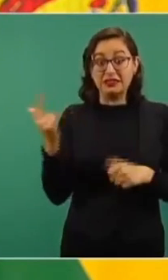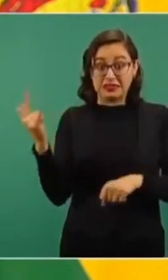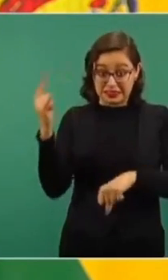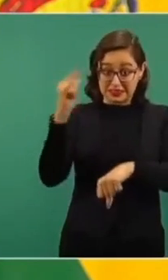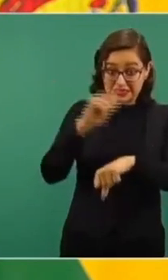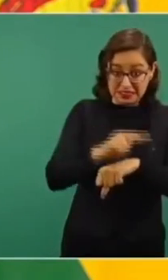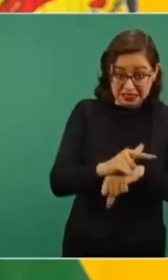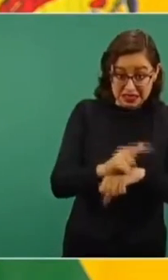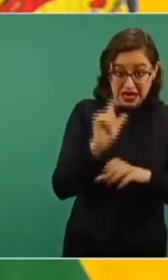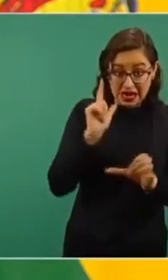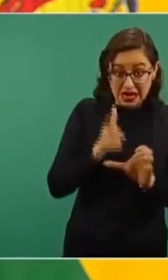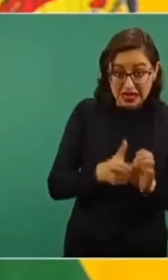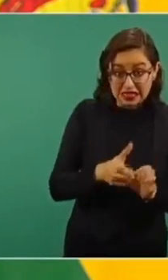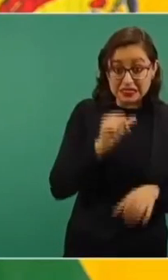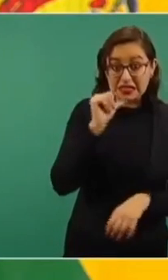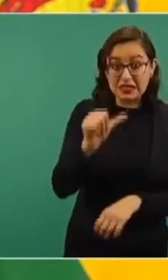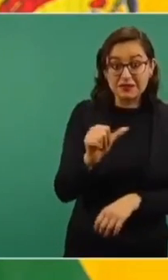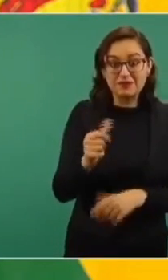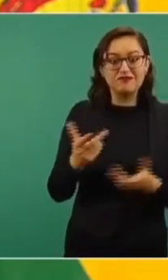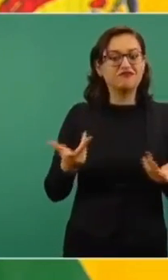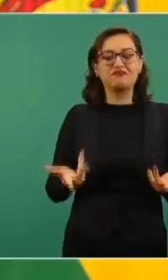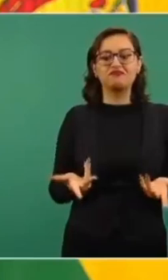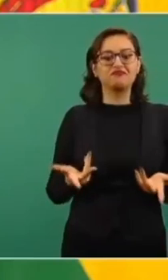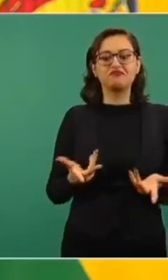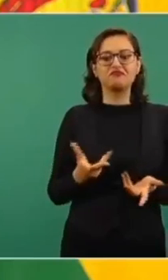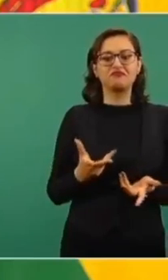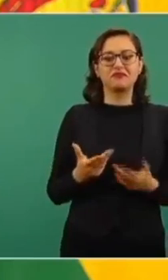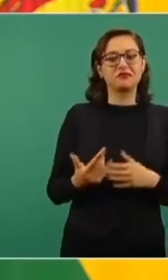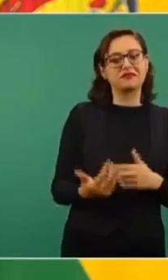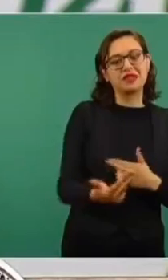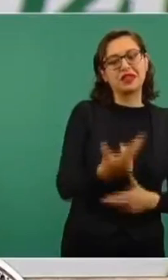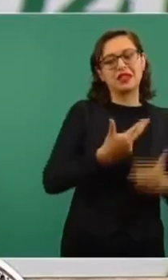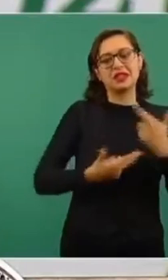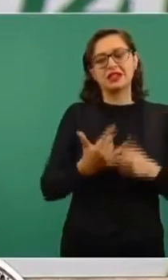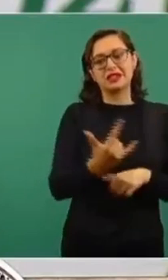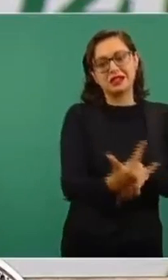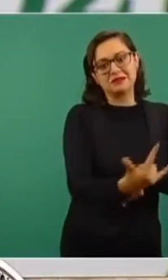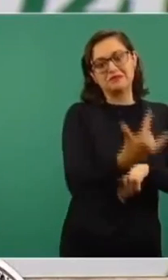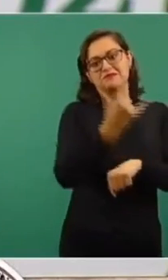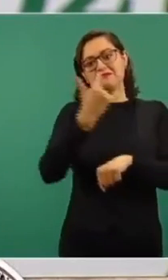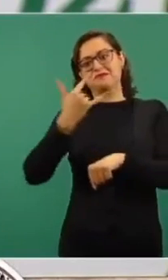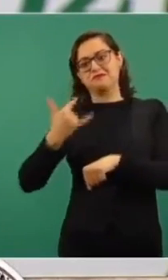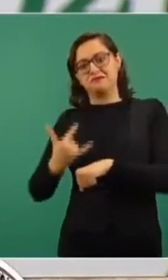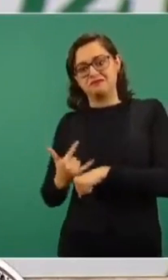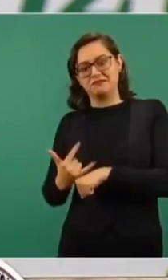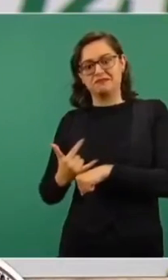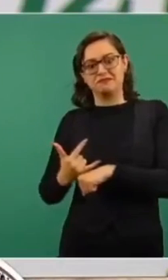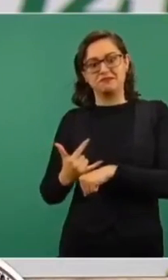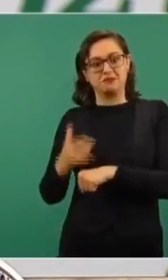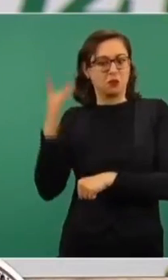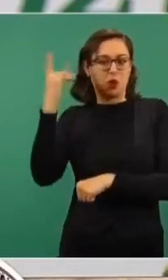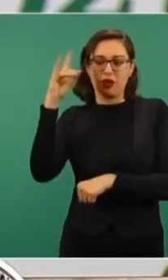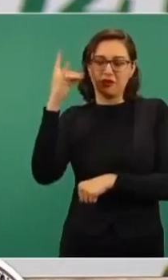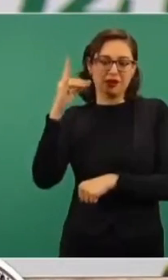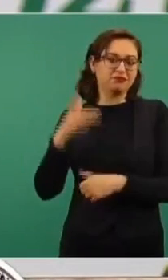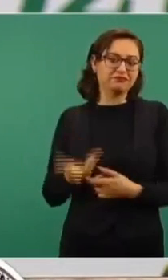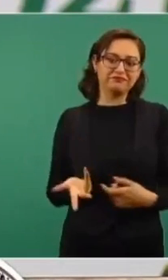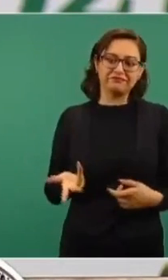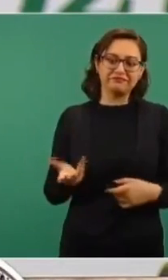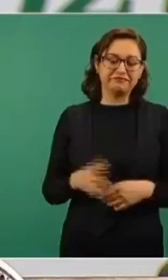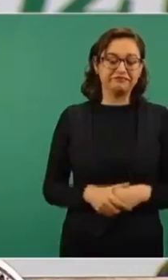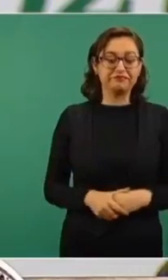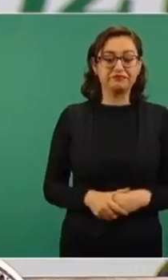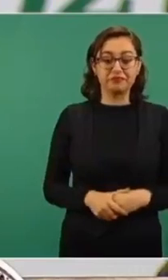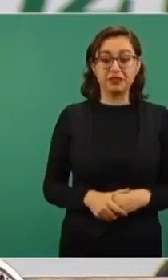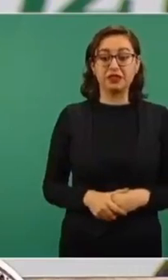recargar, no íbamos a poder sacar a Evo y a sus acompañantes del punto en el que estaban.